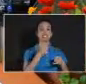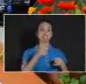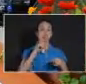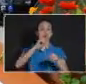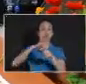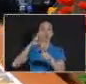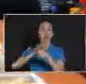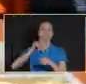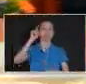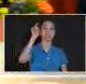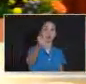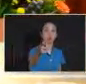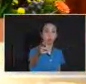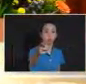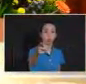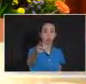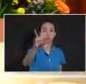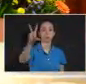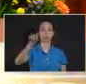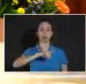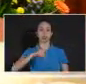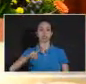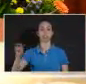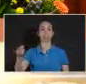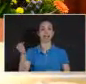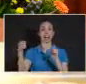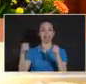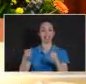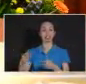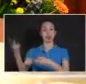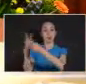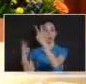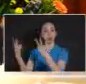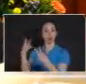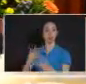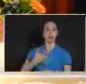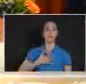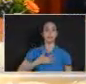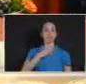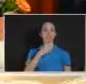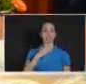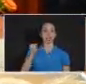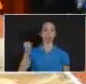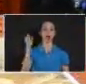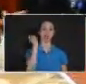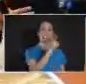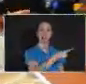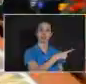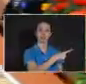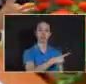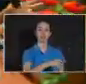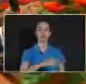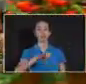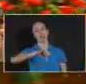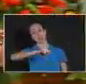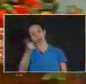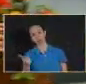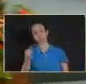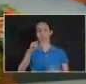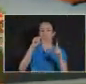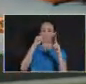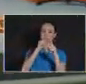No sea que hagas volver a mi hijo allá. En otras palabras, aparte de lo que le estoy diciendo,